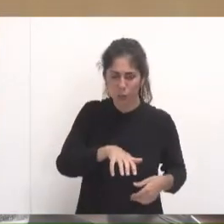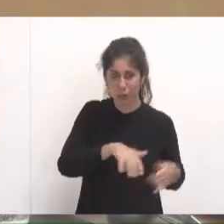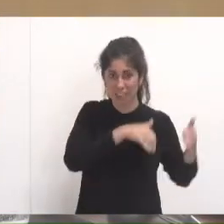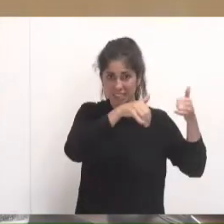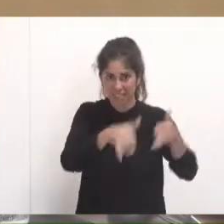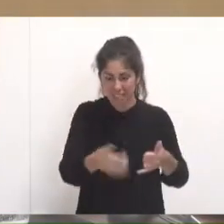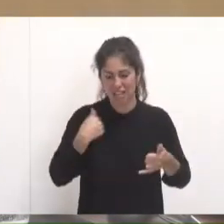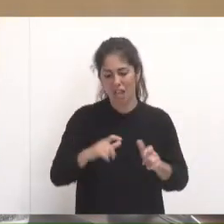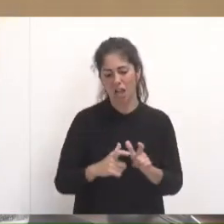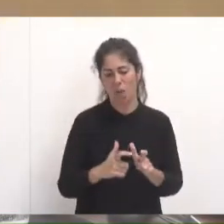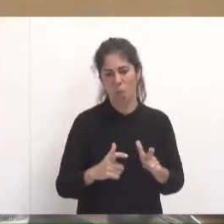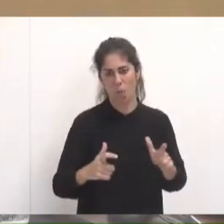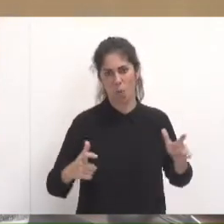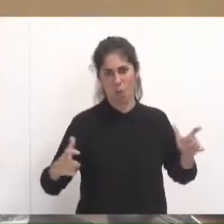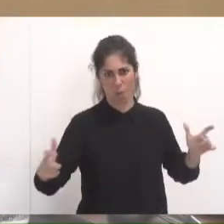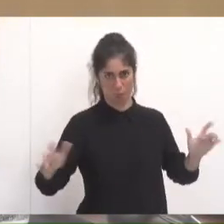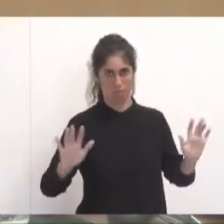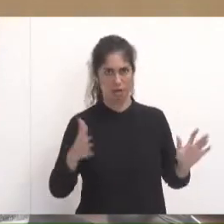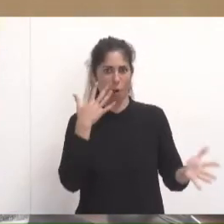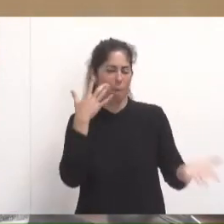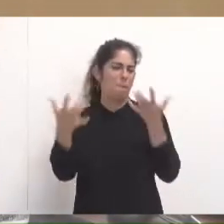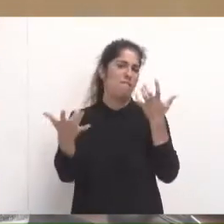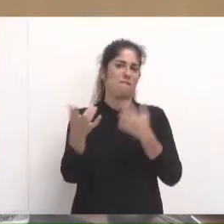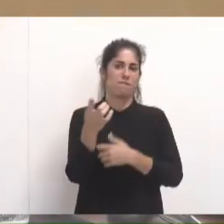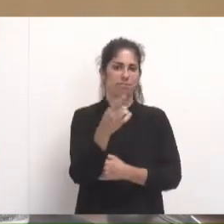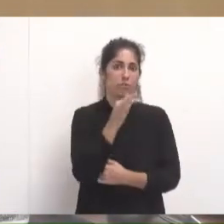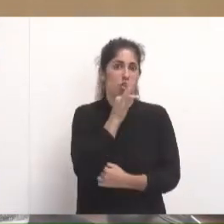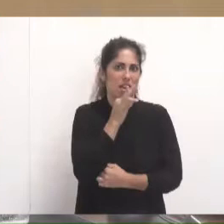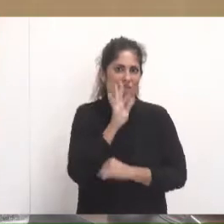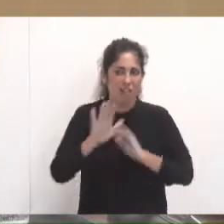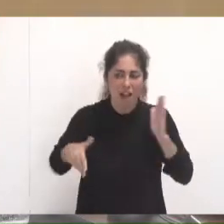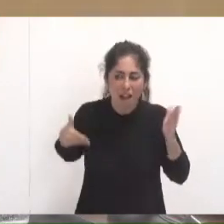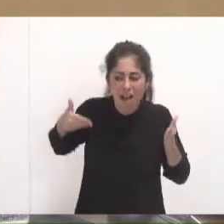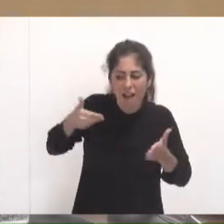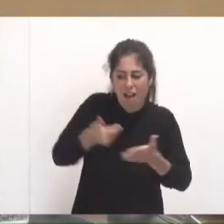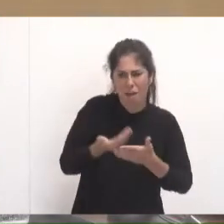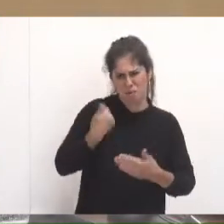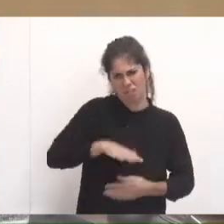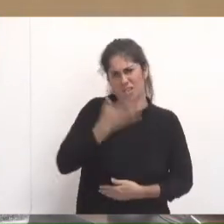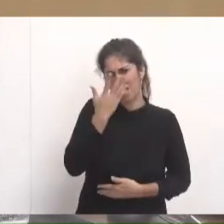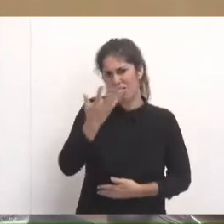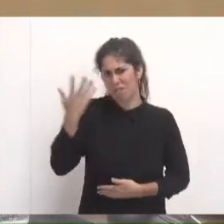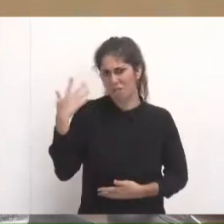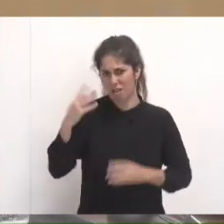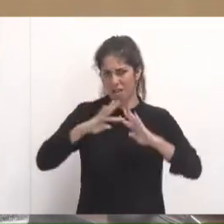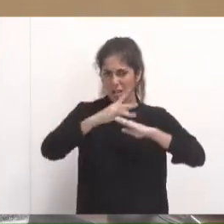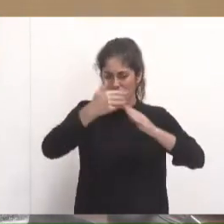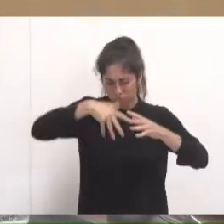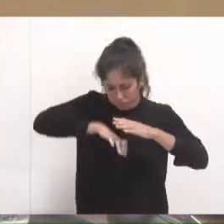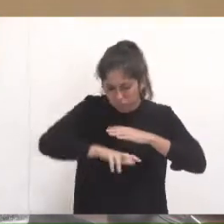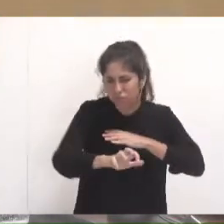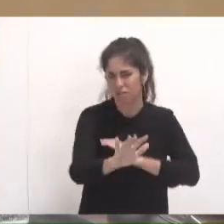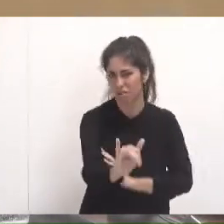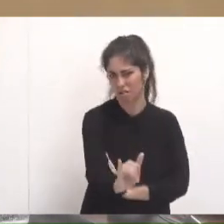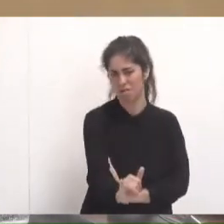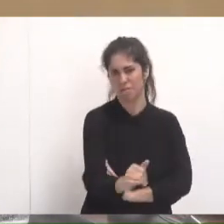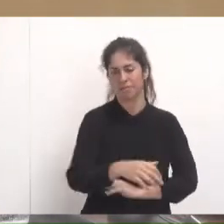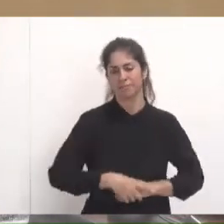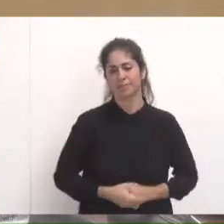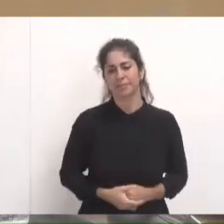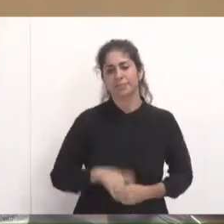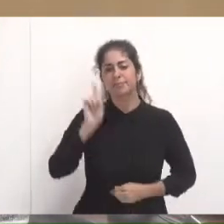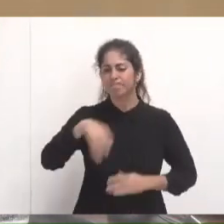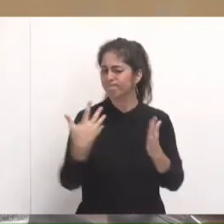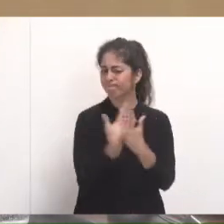entorno, lo que pasa que no se había visualizado, pero que ya estaba presente dentro de manera subterránea. También nos dejó